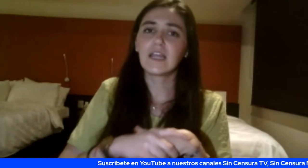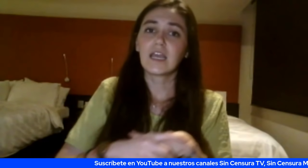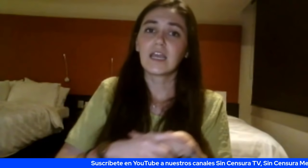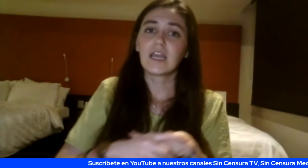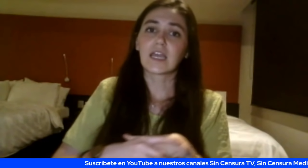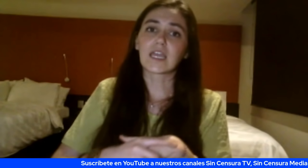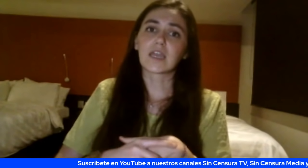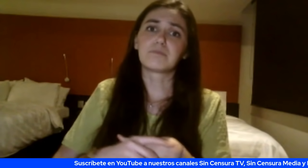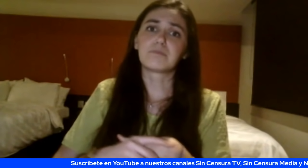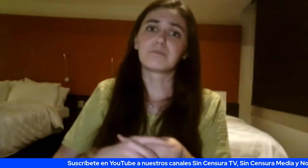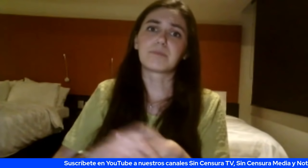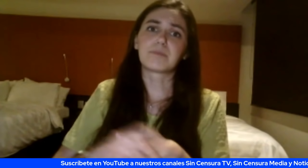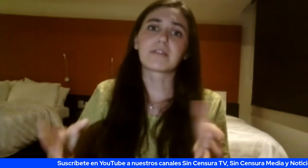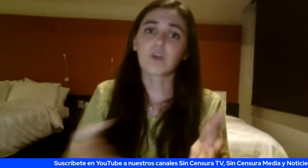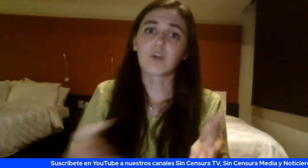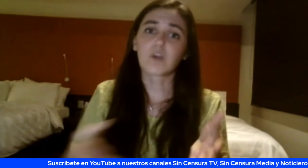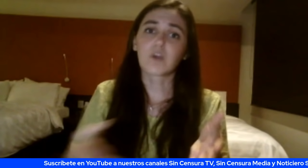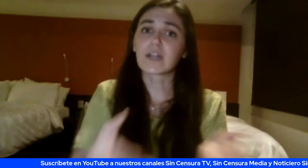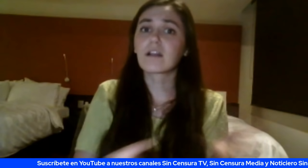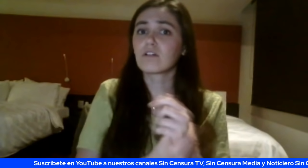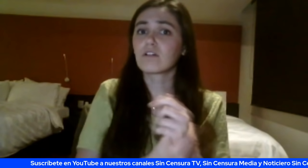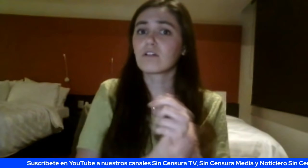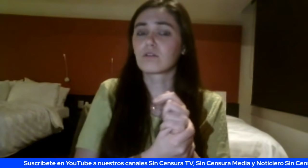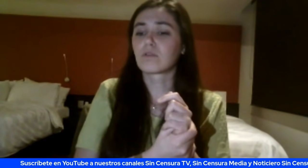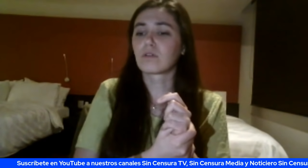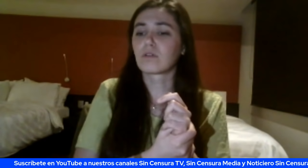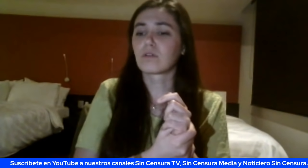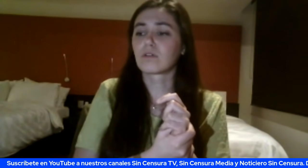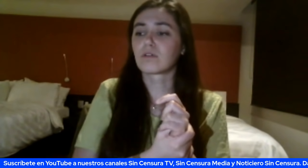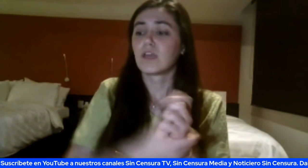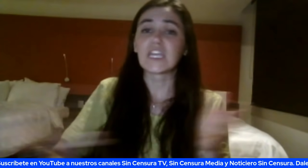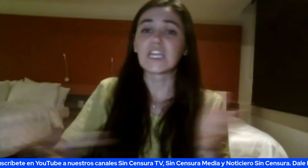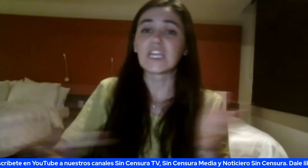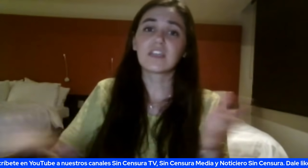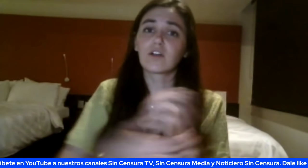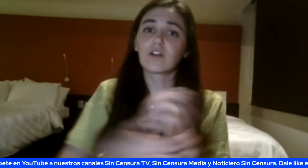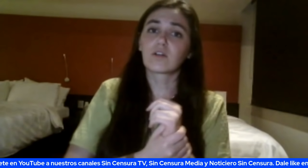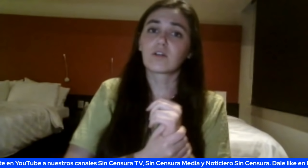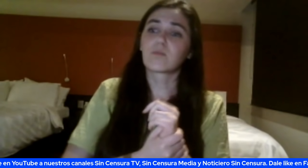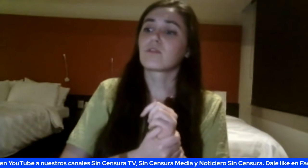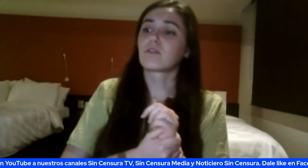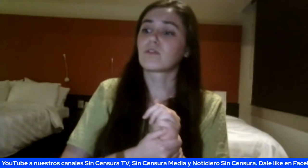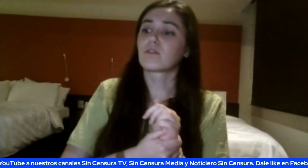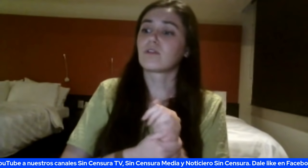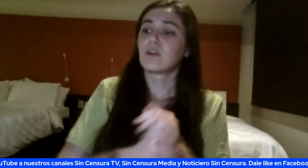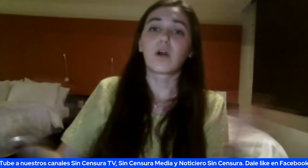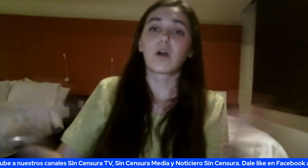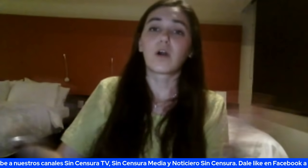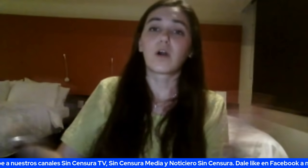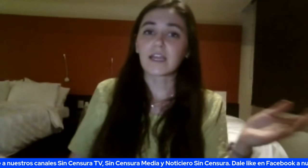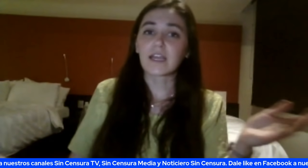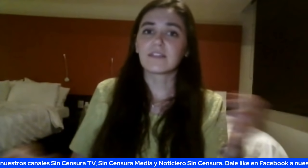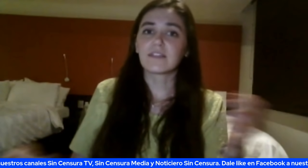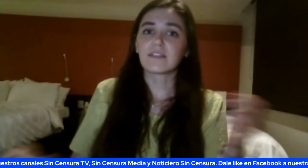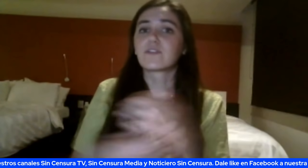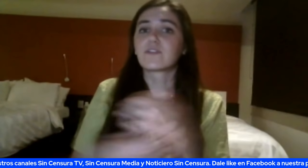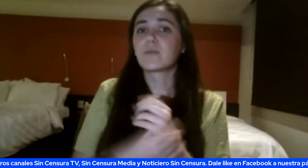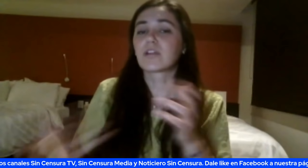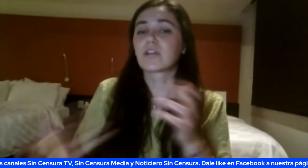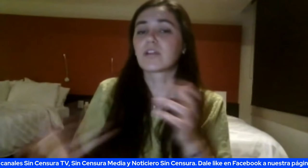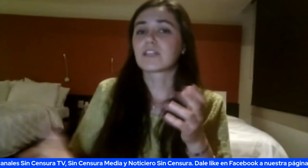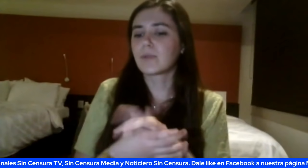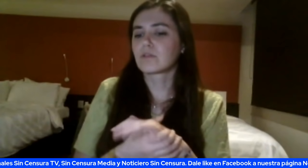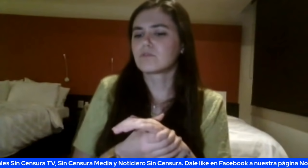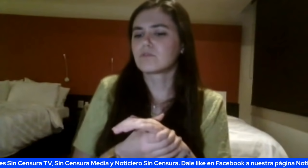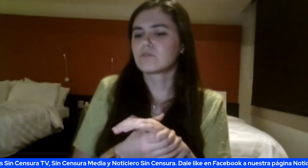utilizan palabras como naco, como indio, como pobre, de forma